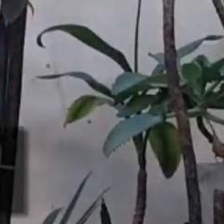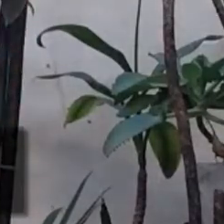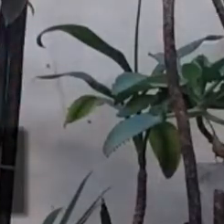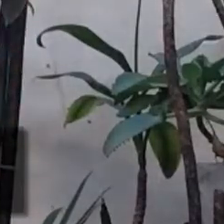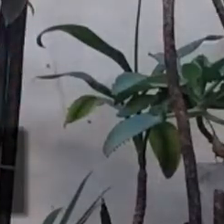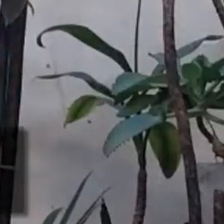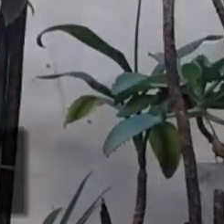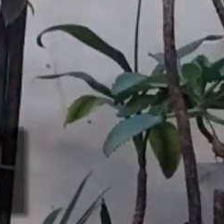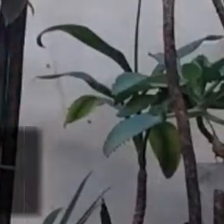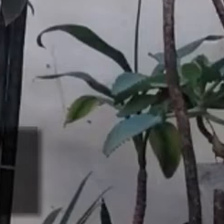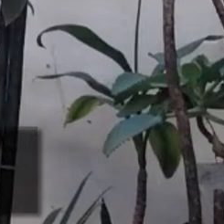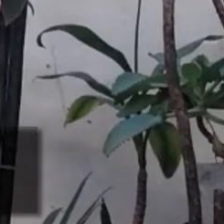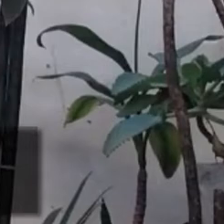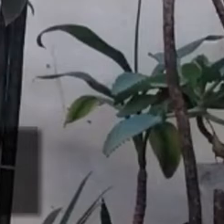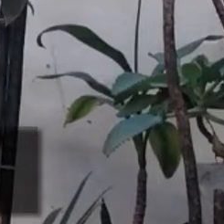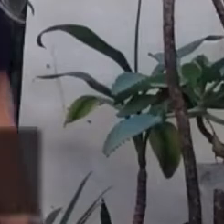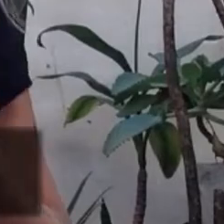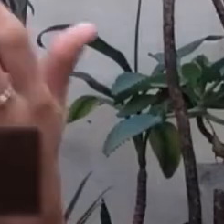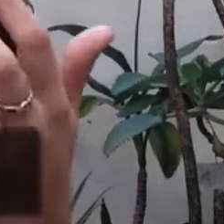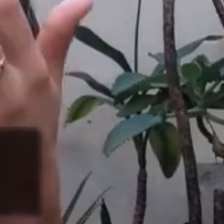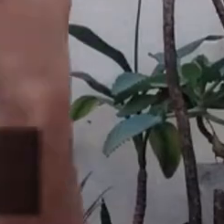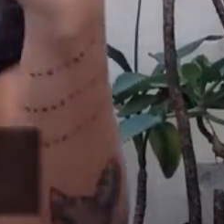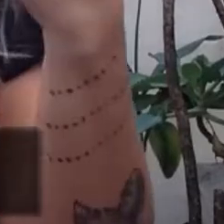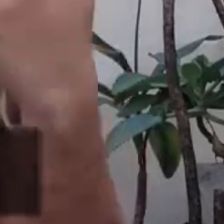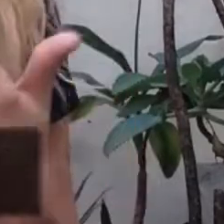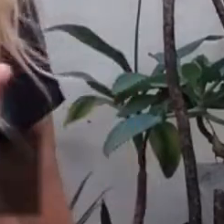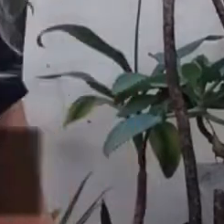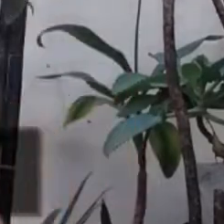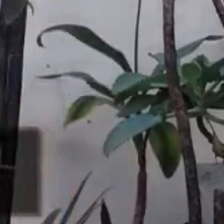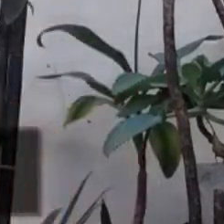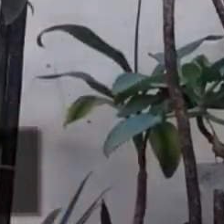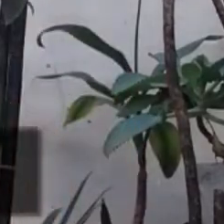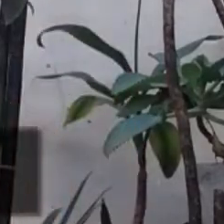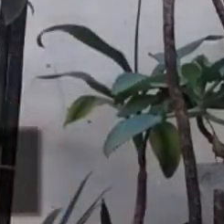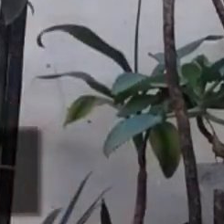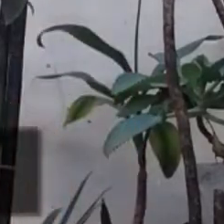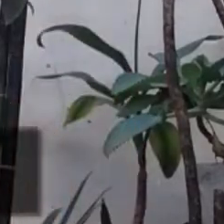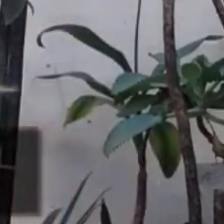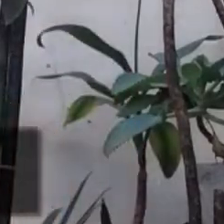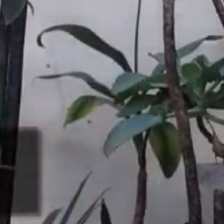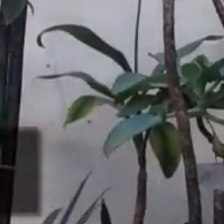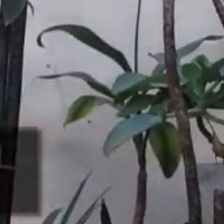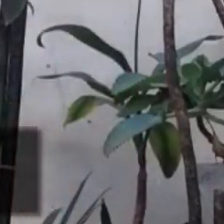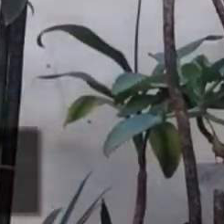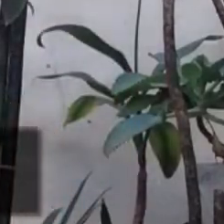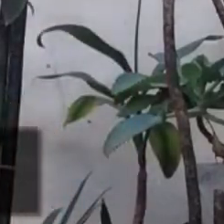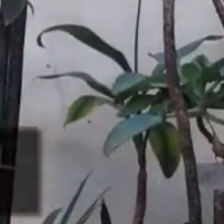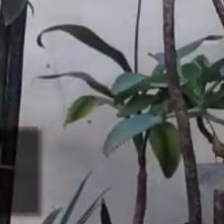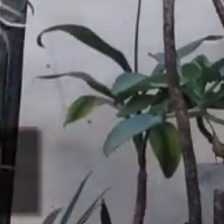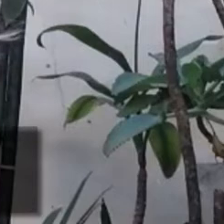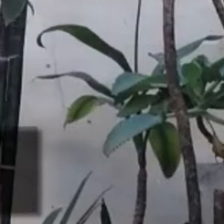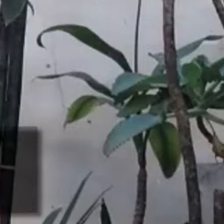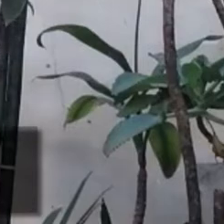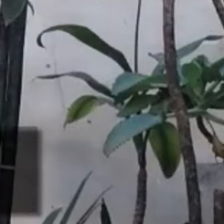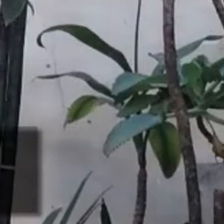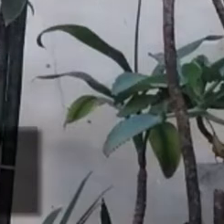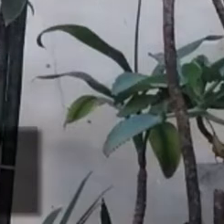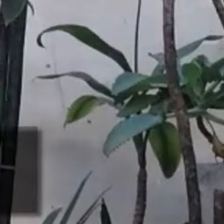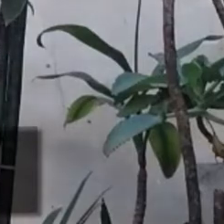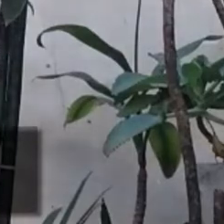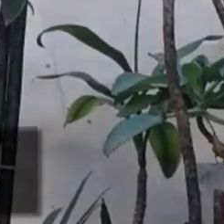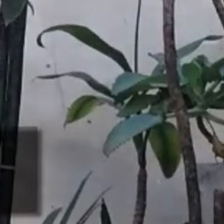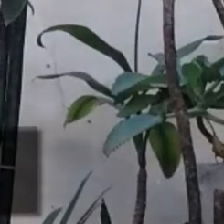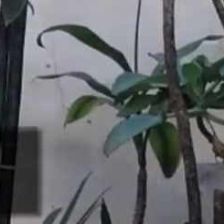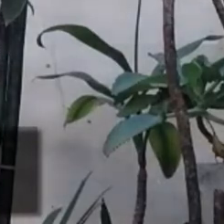que somos seres vivos, activos, siempre unidos, instintivos, que si todos se cuidan yo me cuido, que si todos